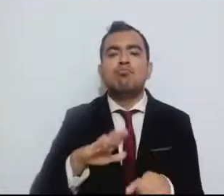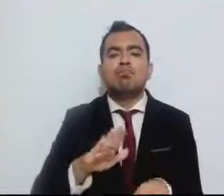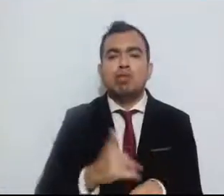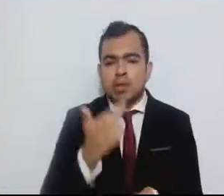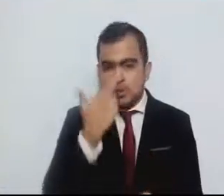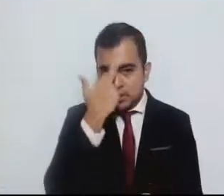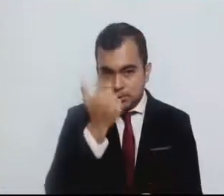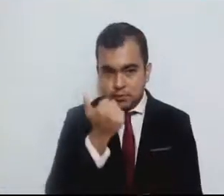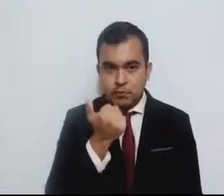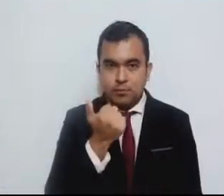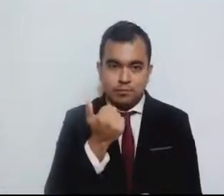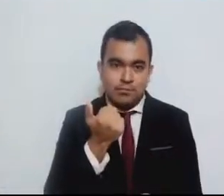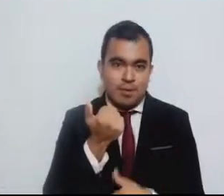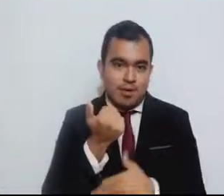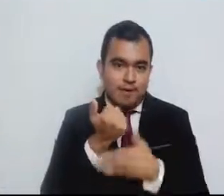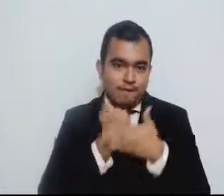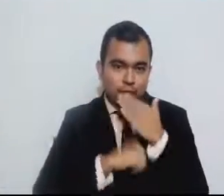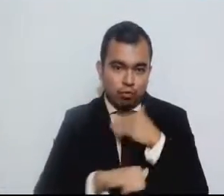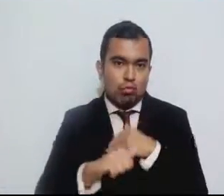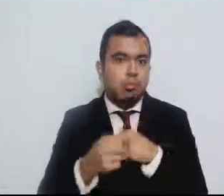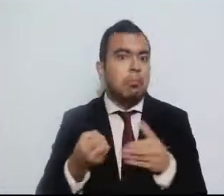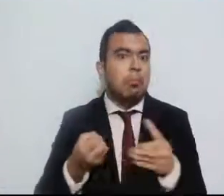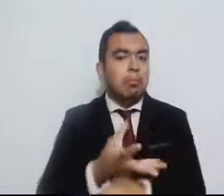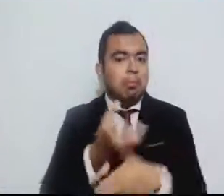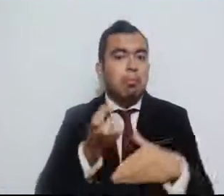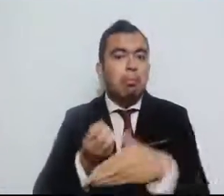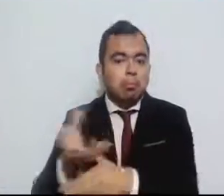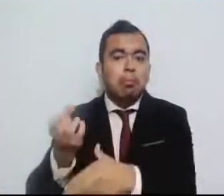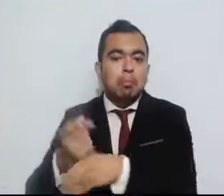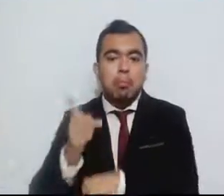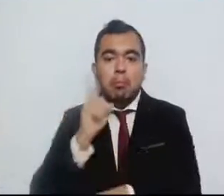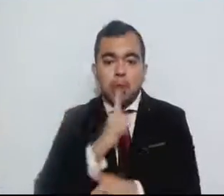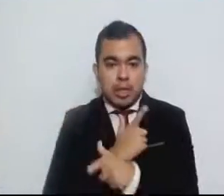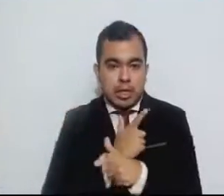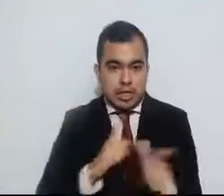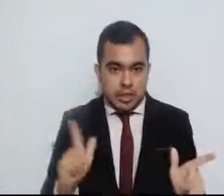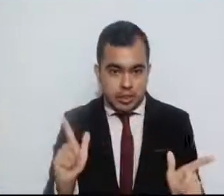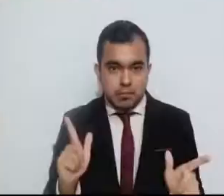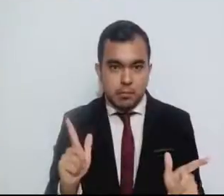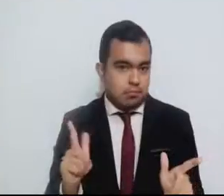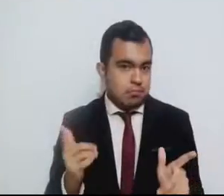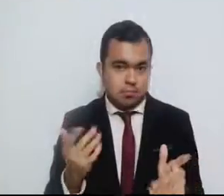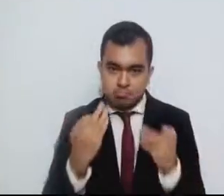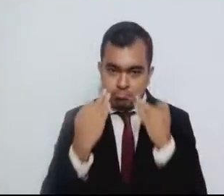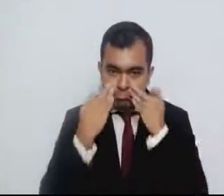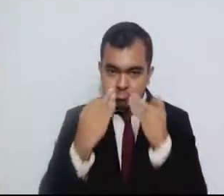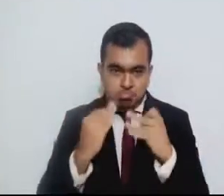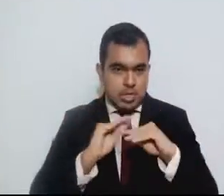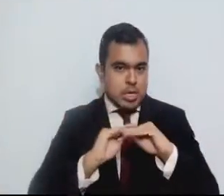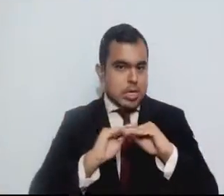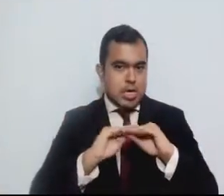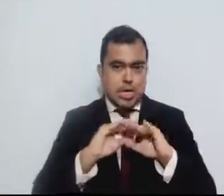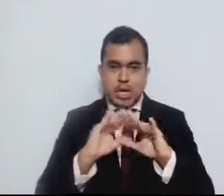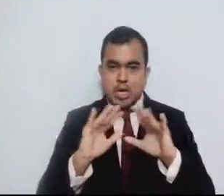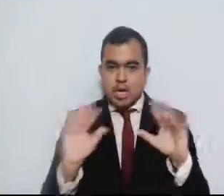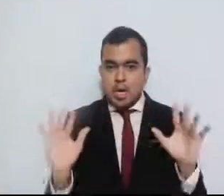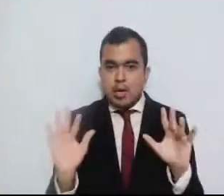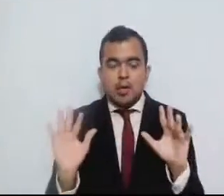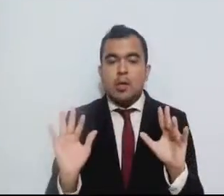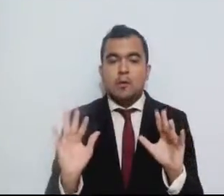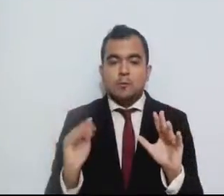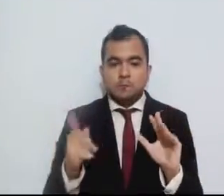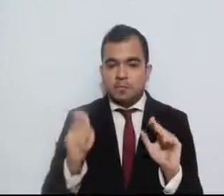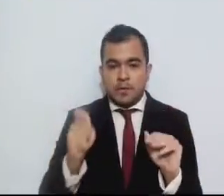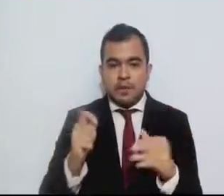delito. Entonces, evidentemente han sido propuestas, el aborto